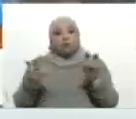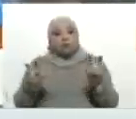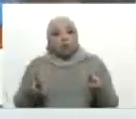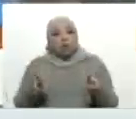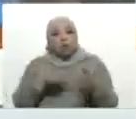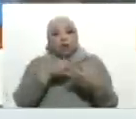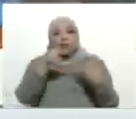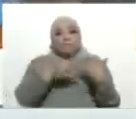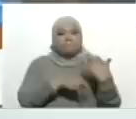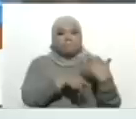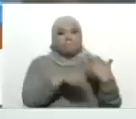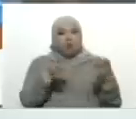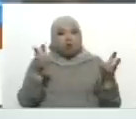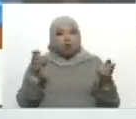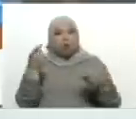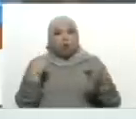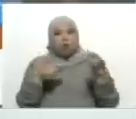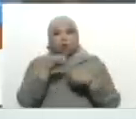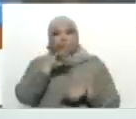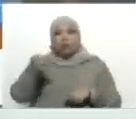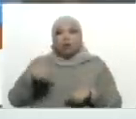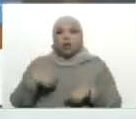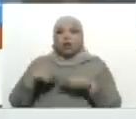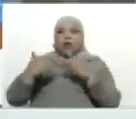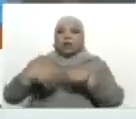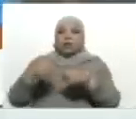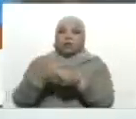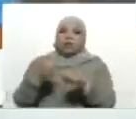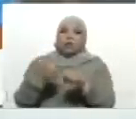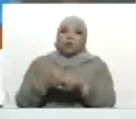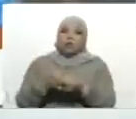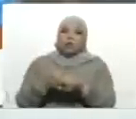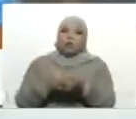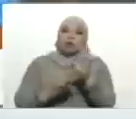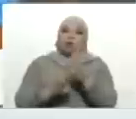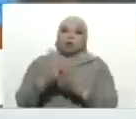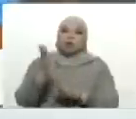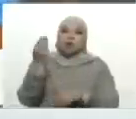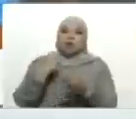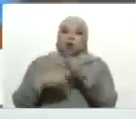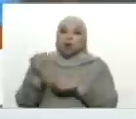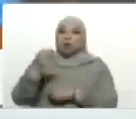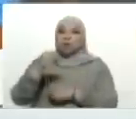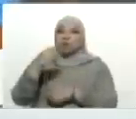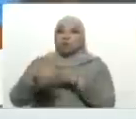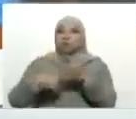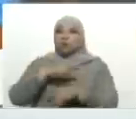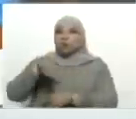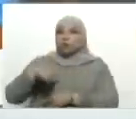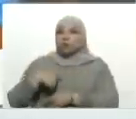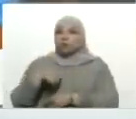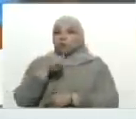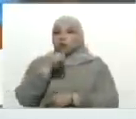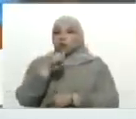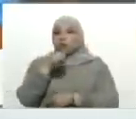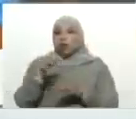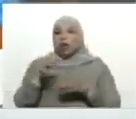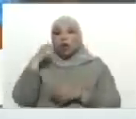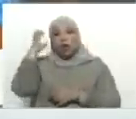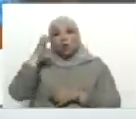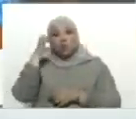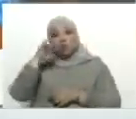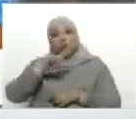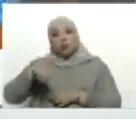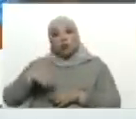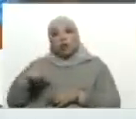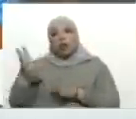tienen que plasmarse en nuevas inversiones En nuevas industrias Y eso requiere capacidad de acumulación Y esa acumulación la tenía Europa sobre todo